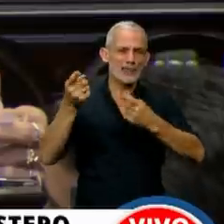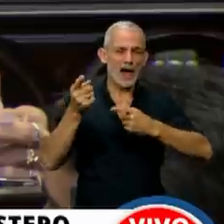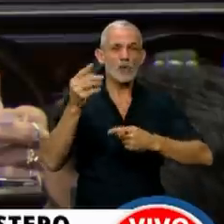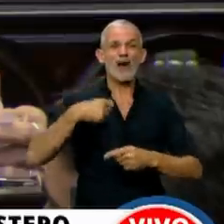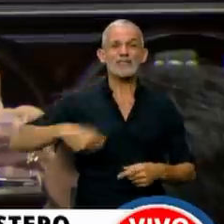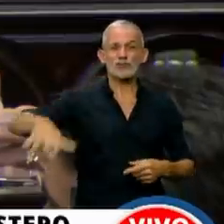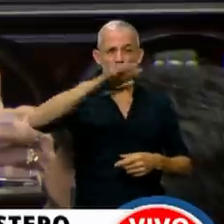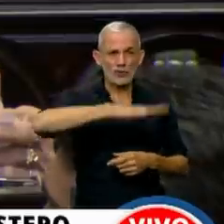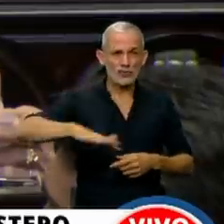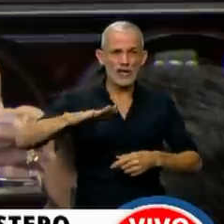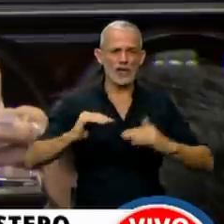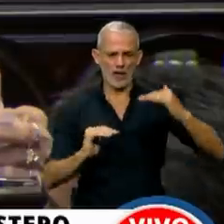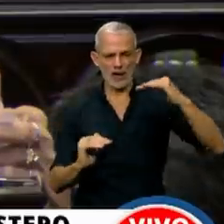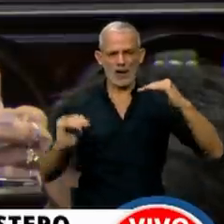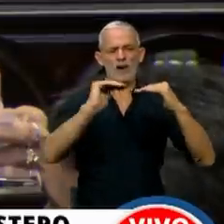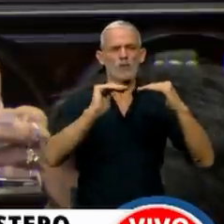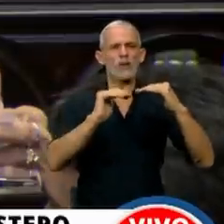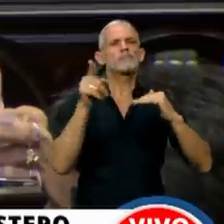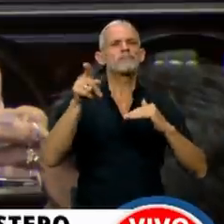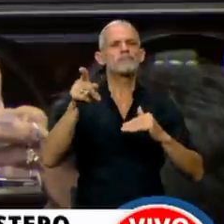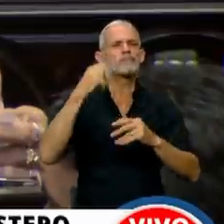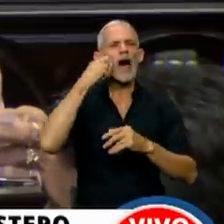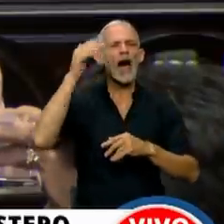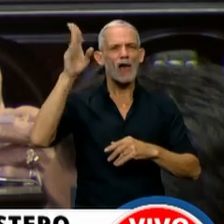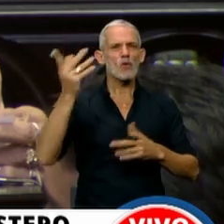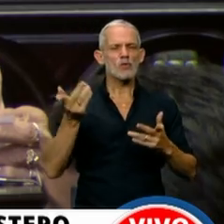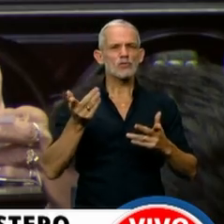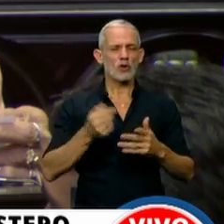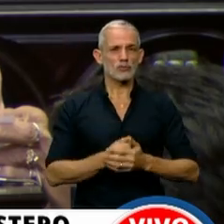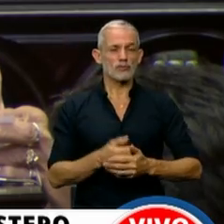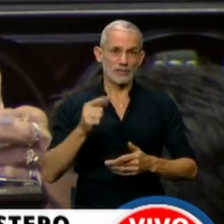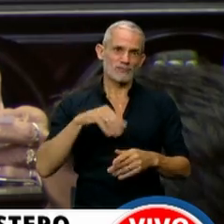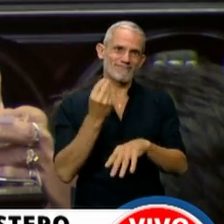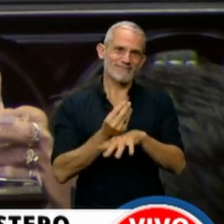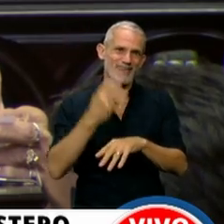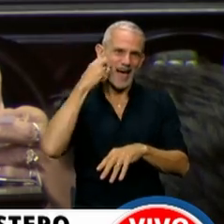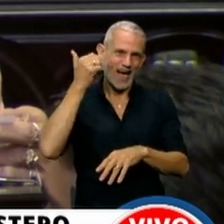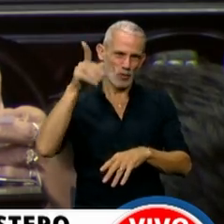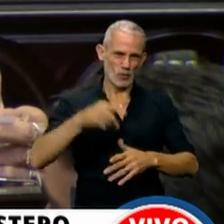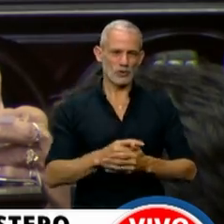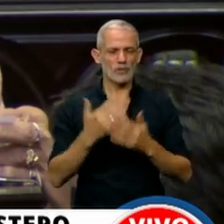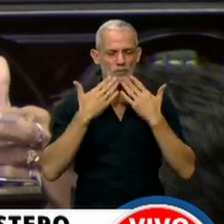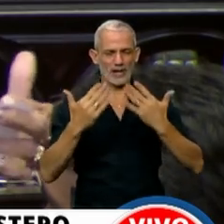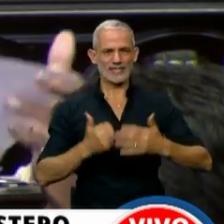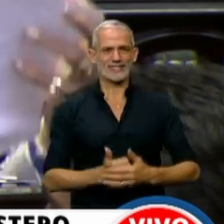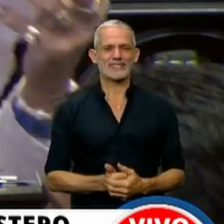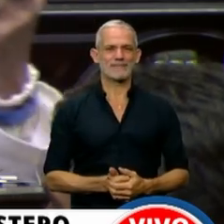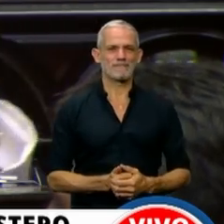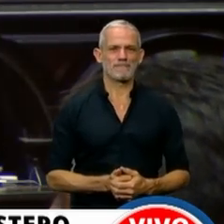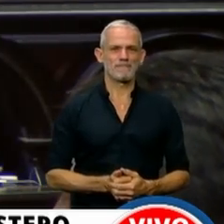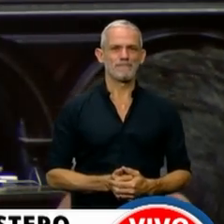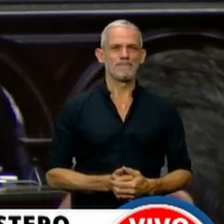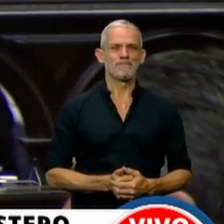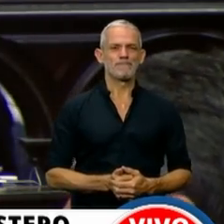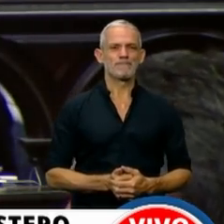una sociedad sea más justa también para ellos en nombre de los que estoy hablando en esta noche gracias presidente